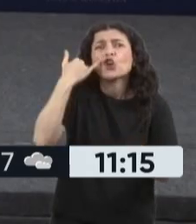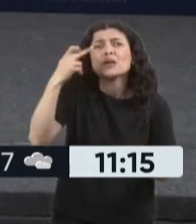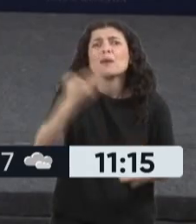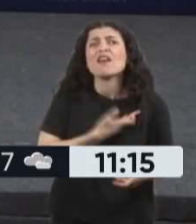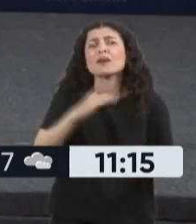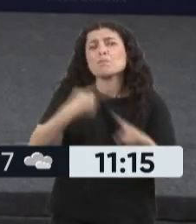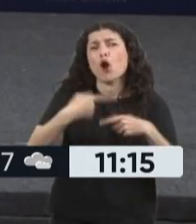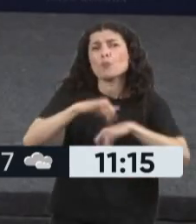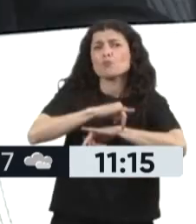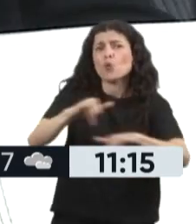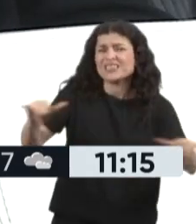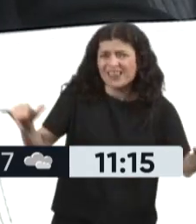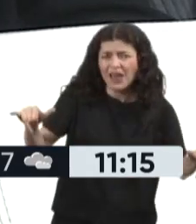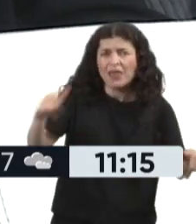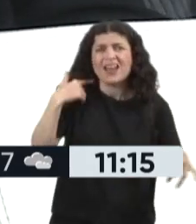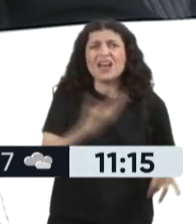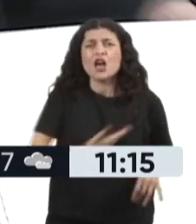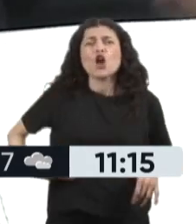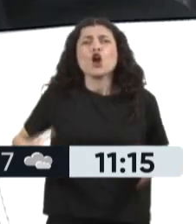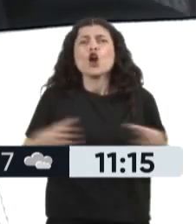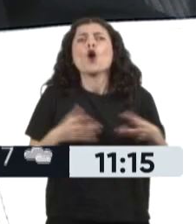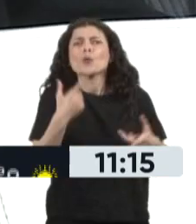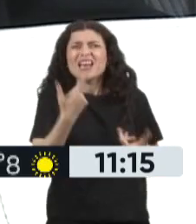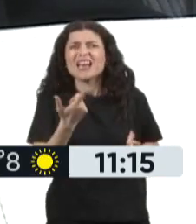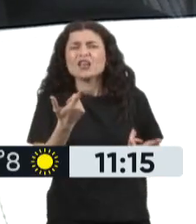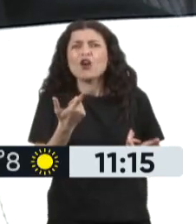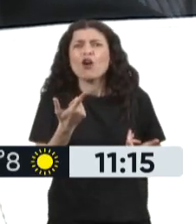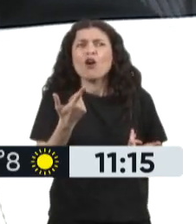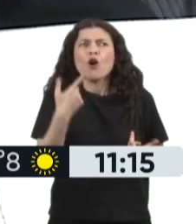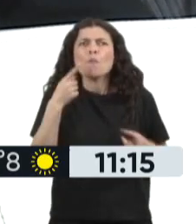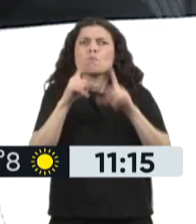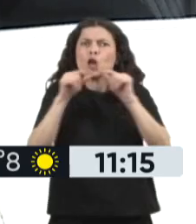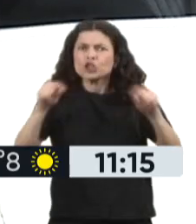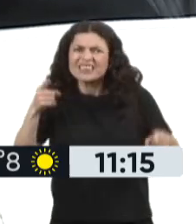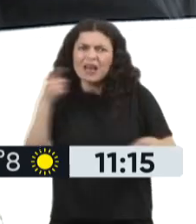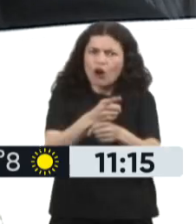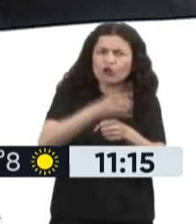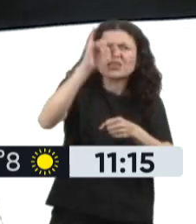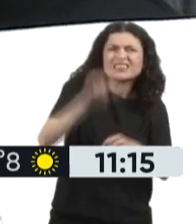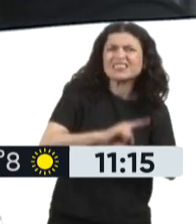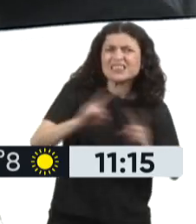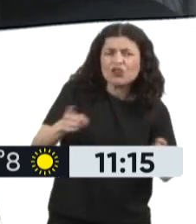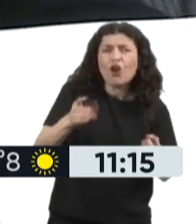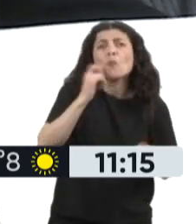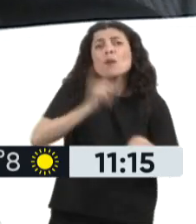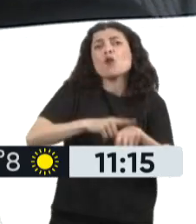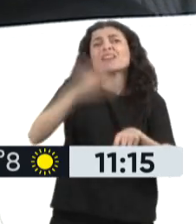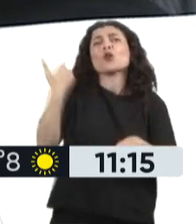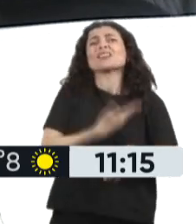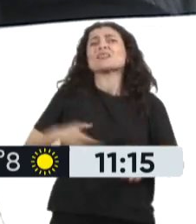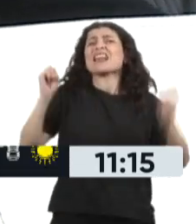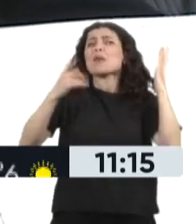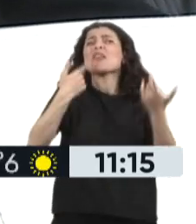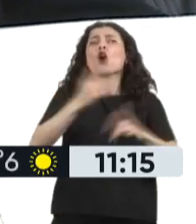el gobierno objeta, dado que tiene el 51%, tiene participación en esto y en un contexto de pauta cero, si estarías de acuerdo como